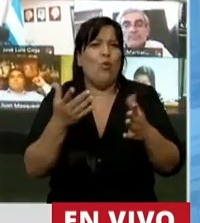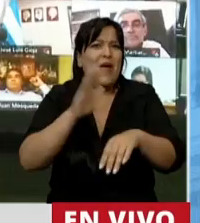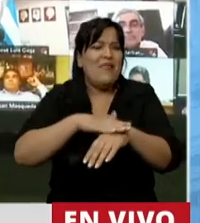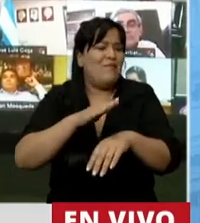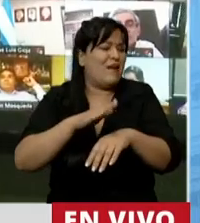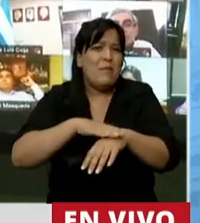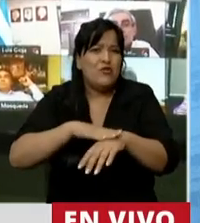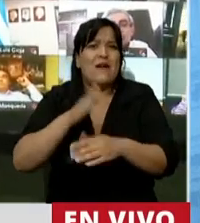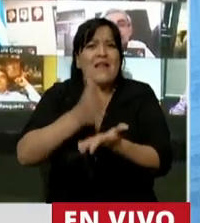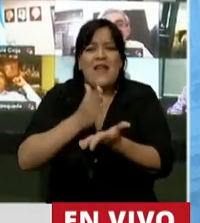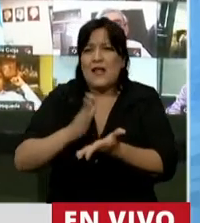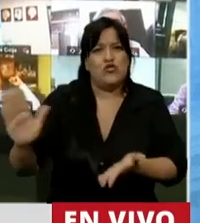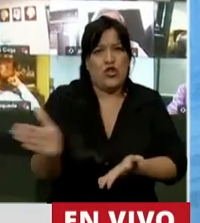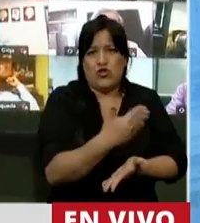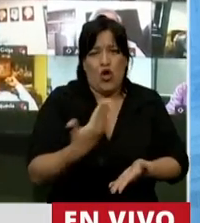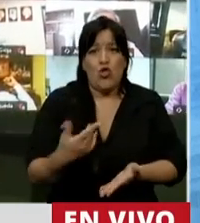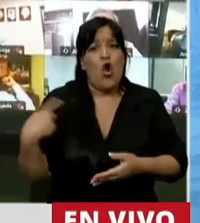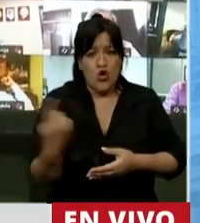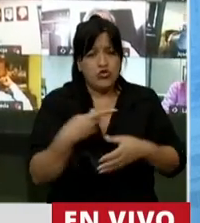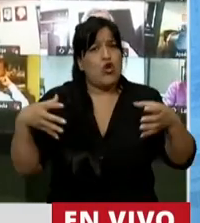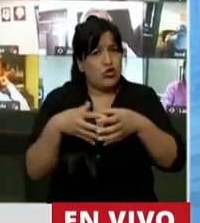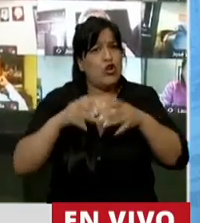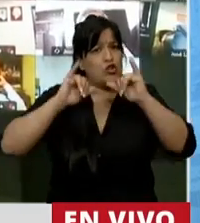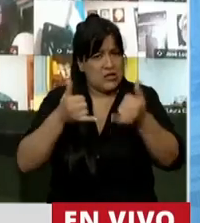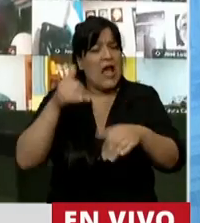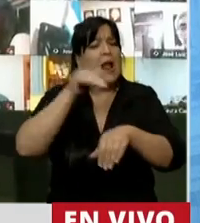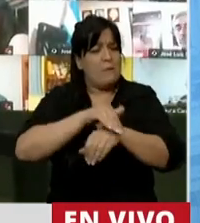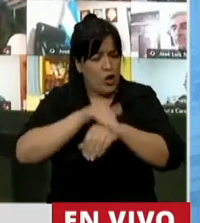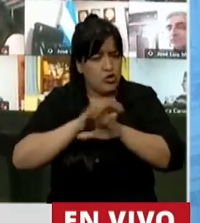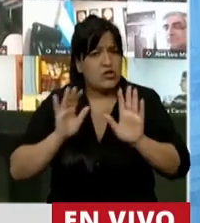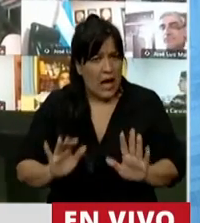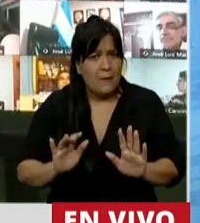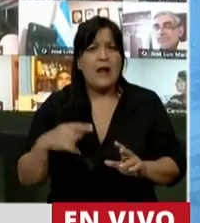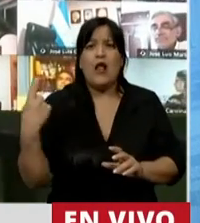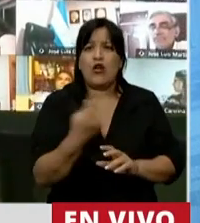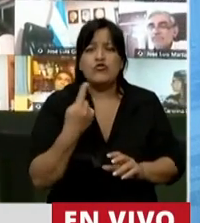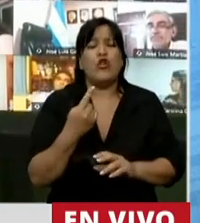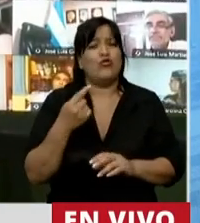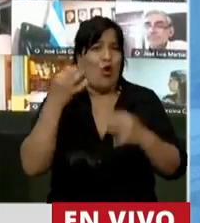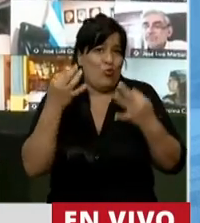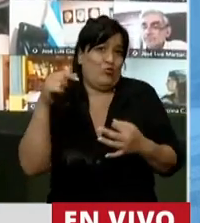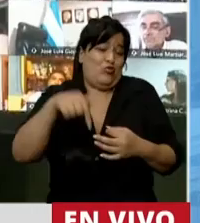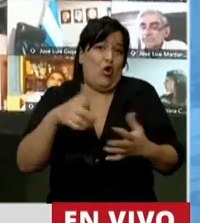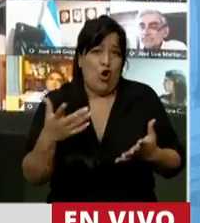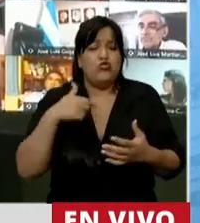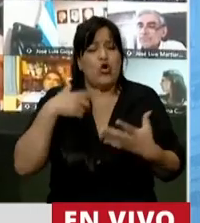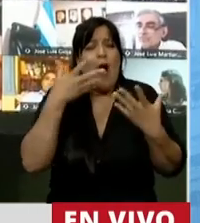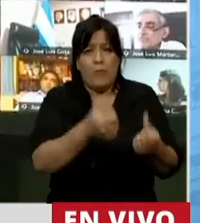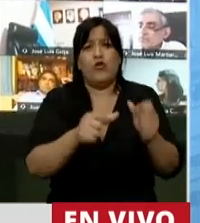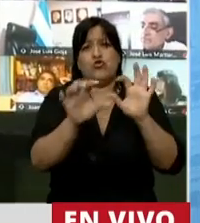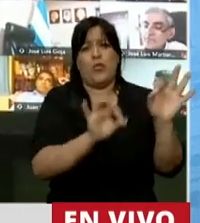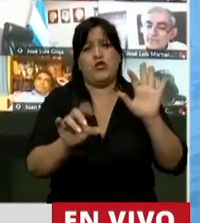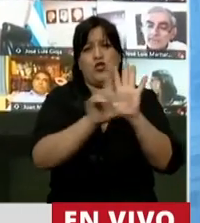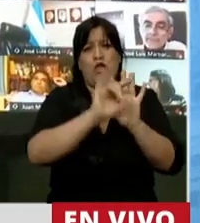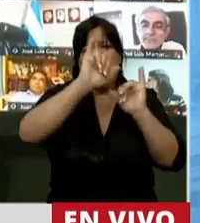de todos. Nosotros nos hacemos cargo. Hoy estamos haciendo justamente eso. Voy a acompañar este proyecto,